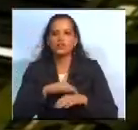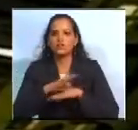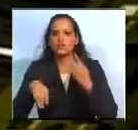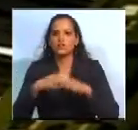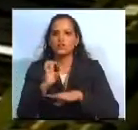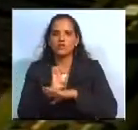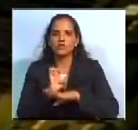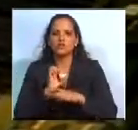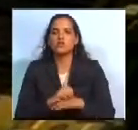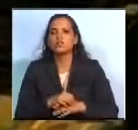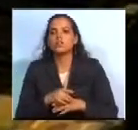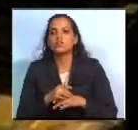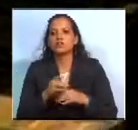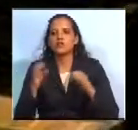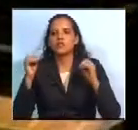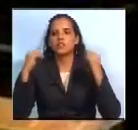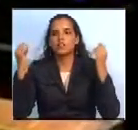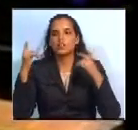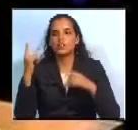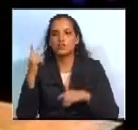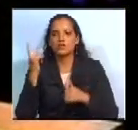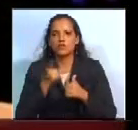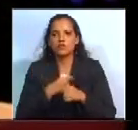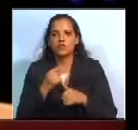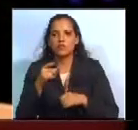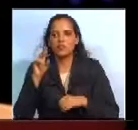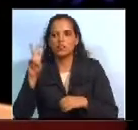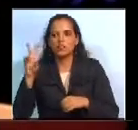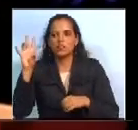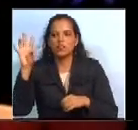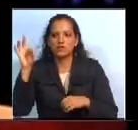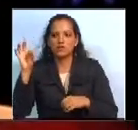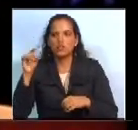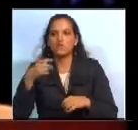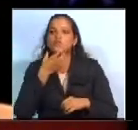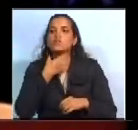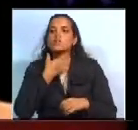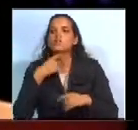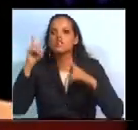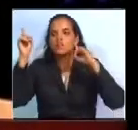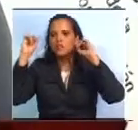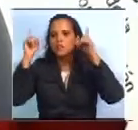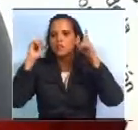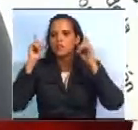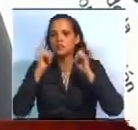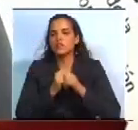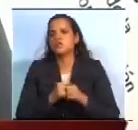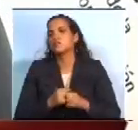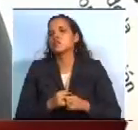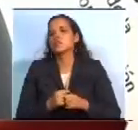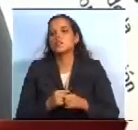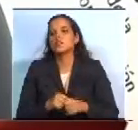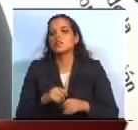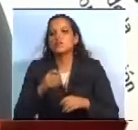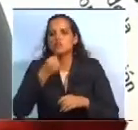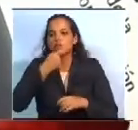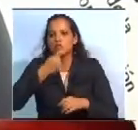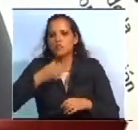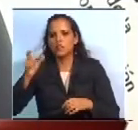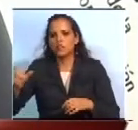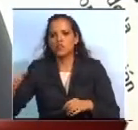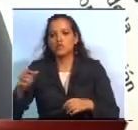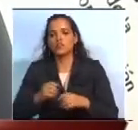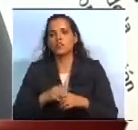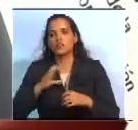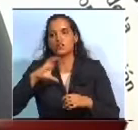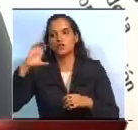Feria 1x1 se la realizará este 22 de agosto del presente mes en el Cantón Atacames. Los artistas que participen en